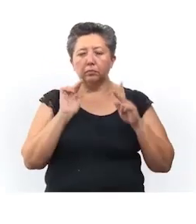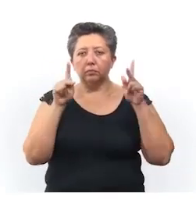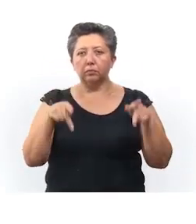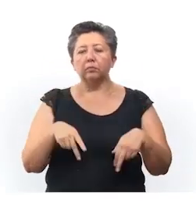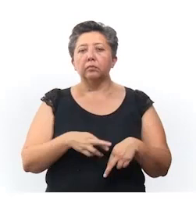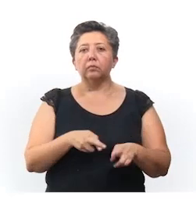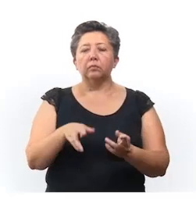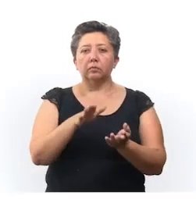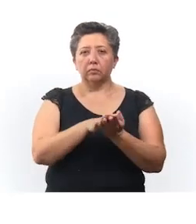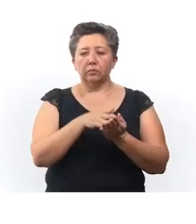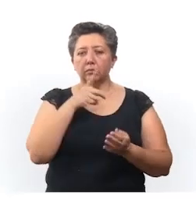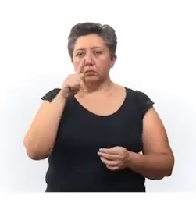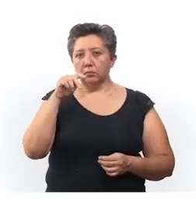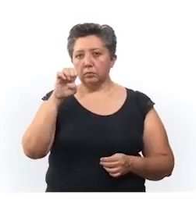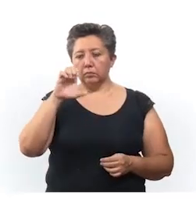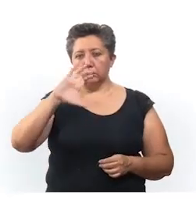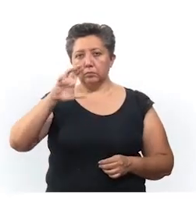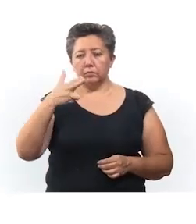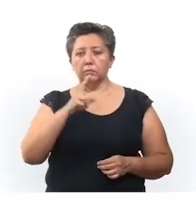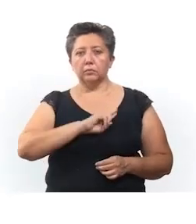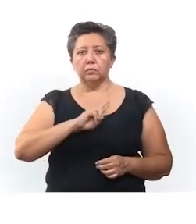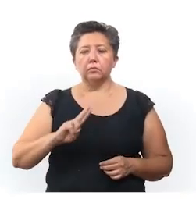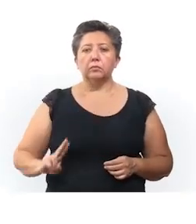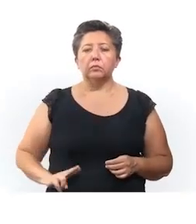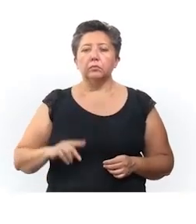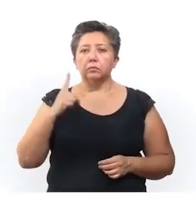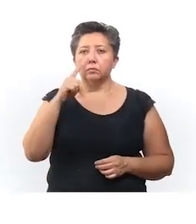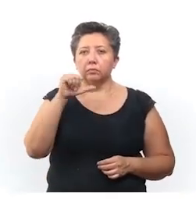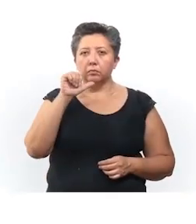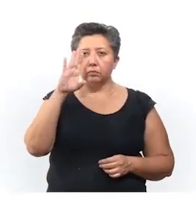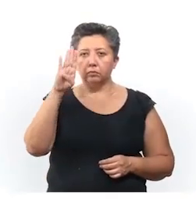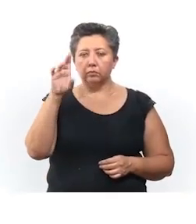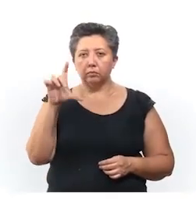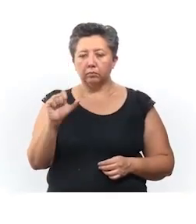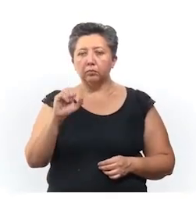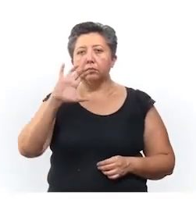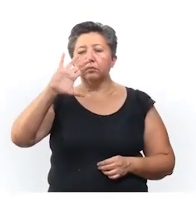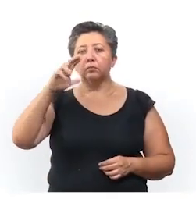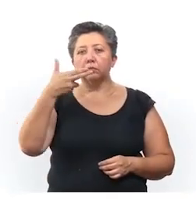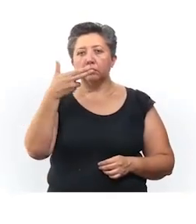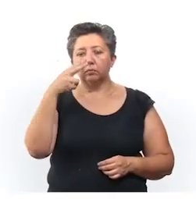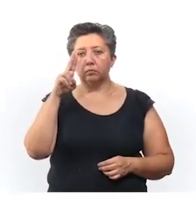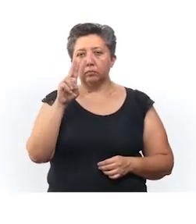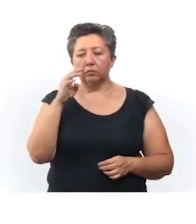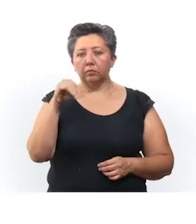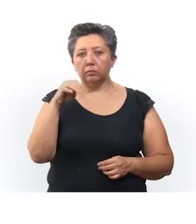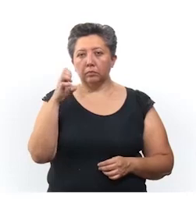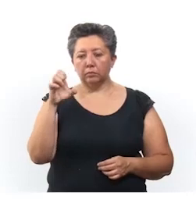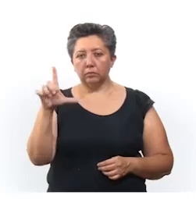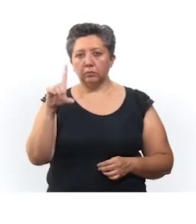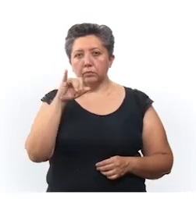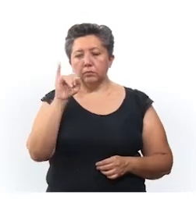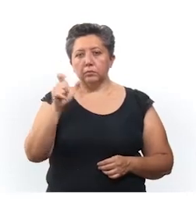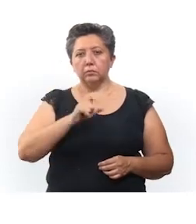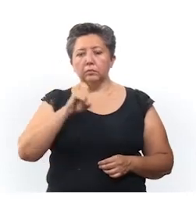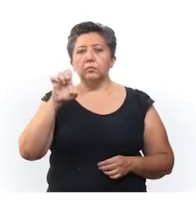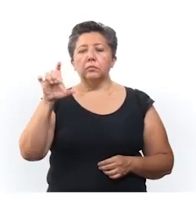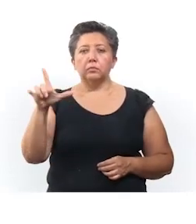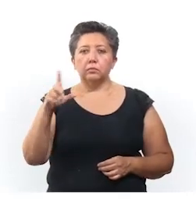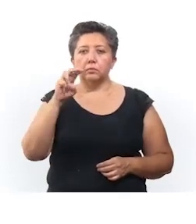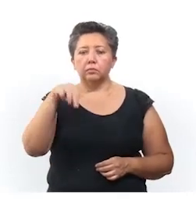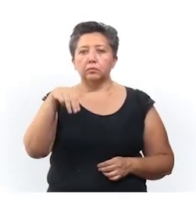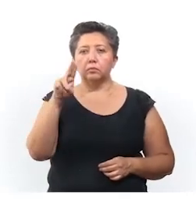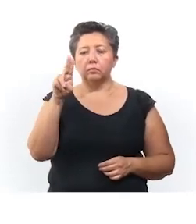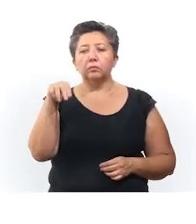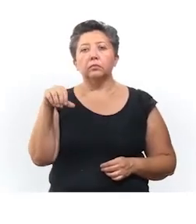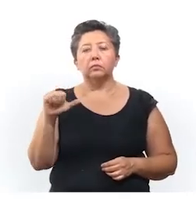Progreso, Río Lagartos, Telchac, Puerto y Umam, 1 en Abalá, Chapap, Chumayel, Tzan, Zitas, Ixil, Quinchil,